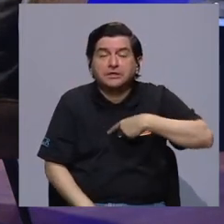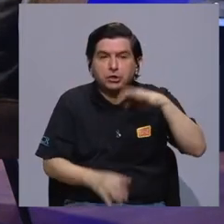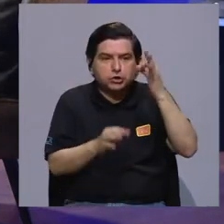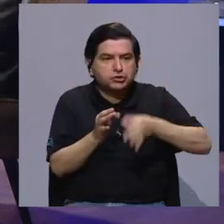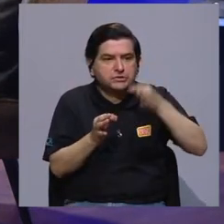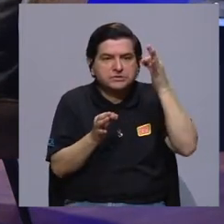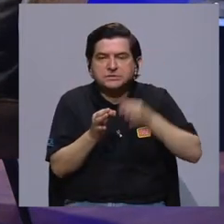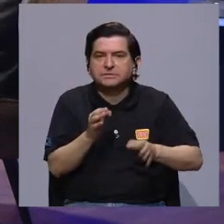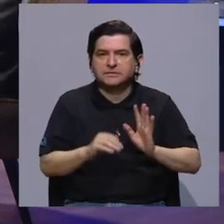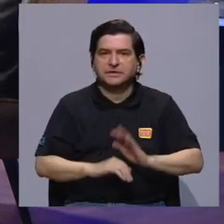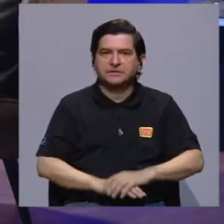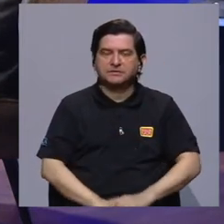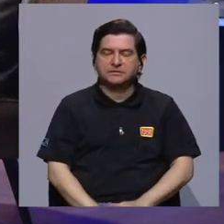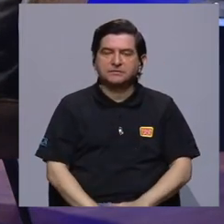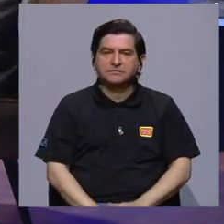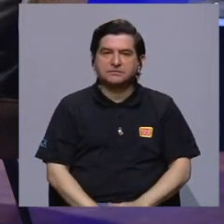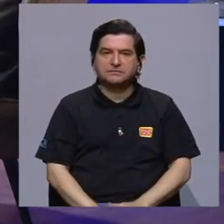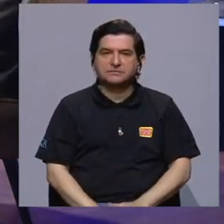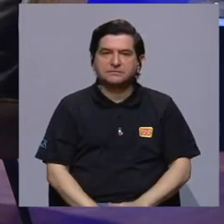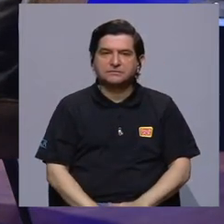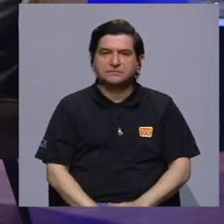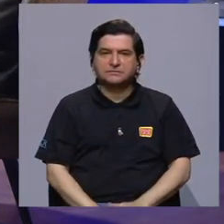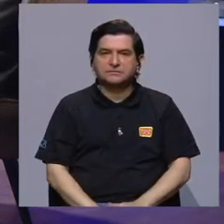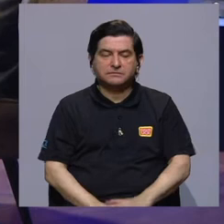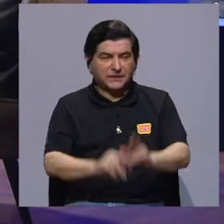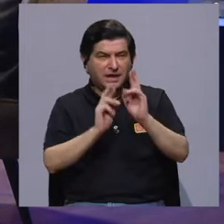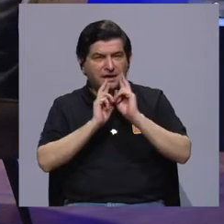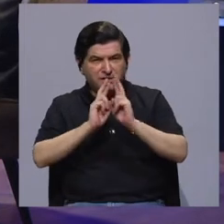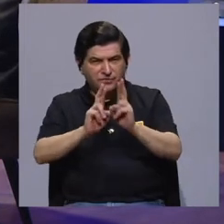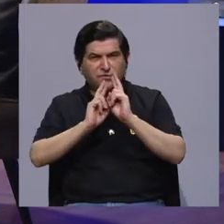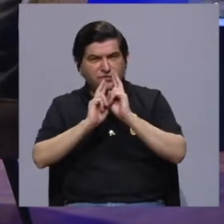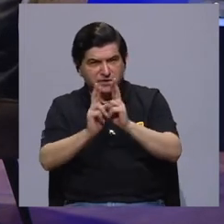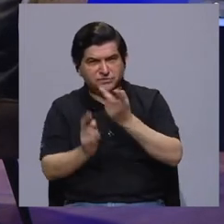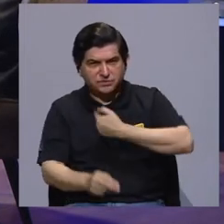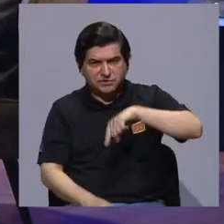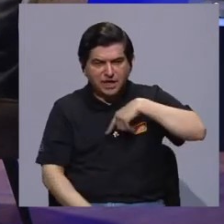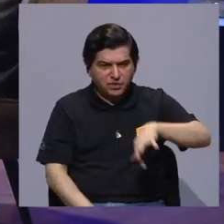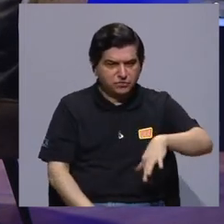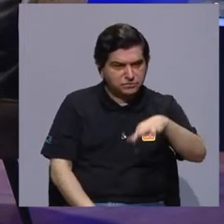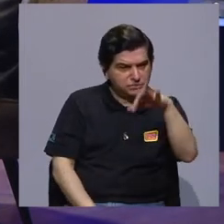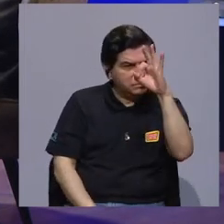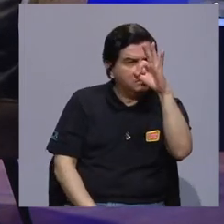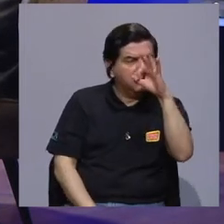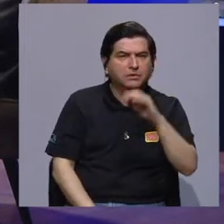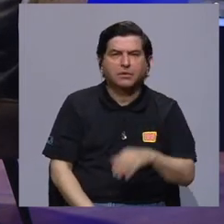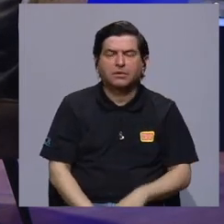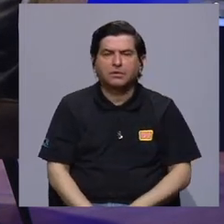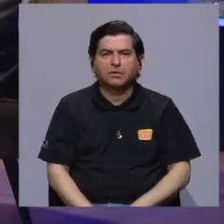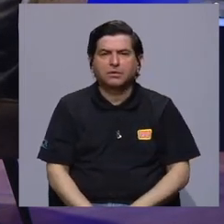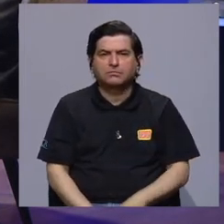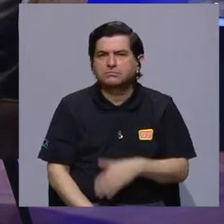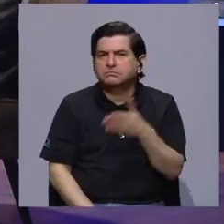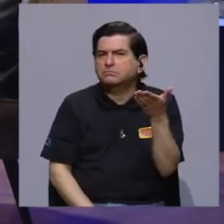sorprendente, simplemente fue sorprendente. Los resultados nos llevaron a encontrar